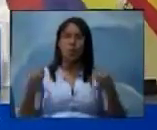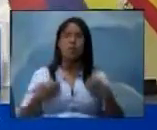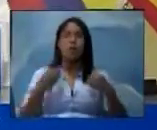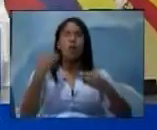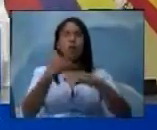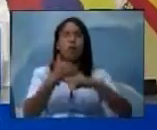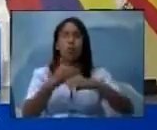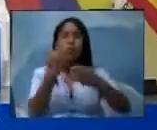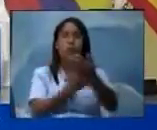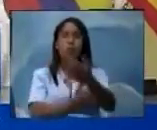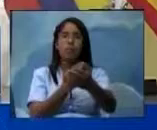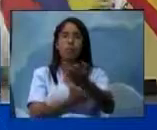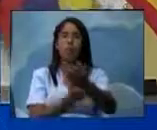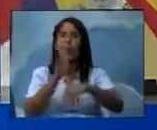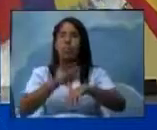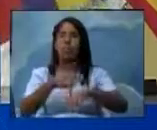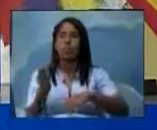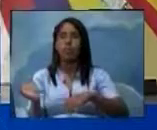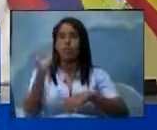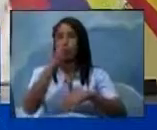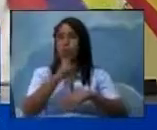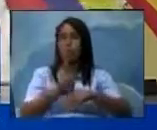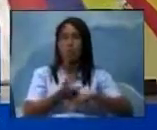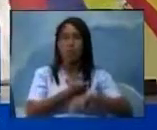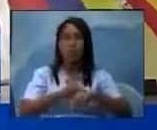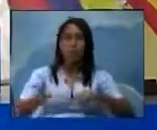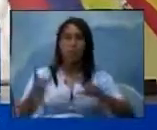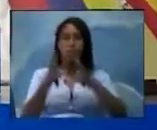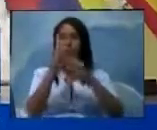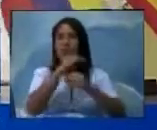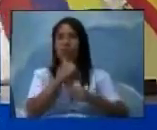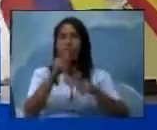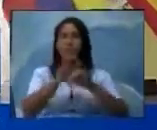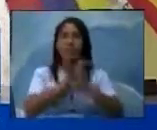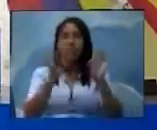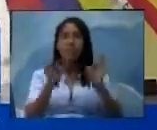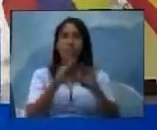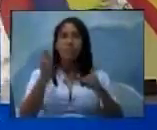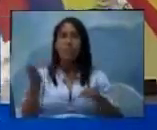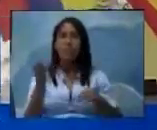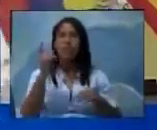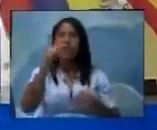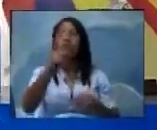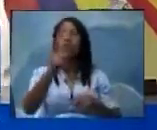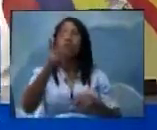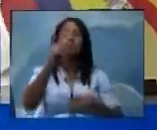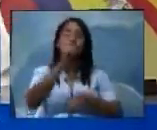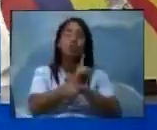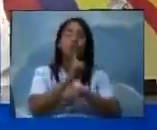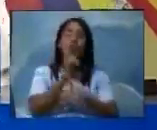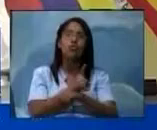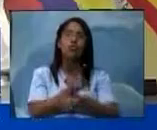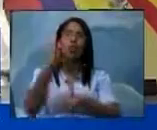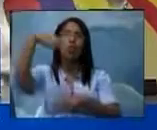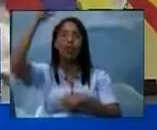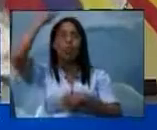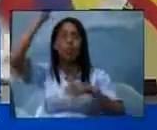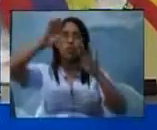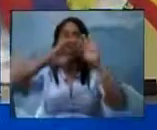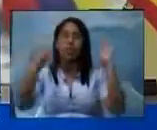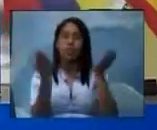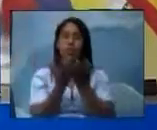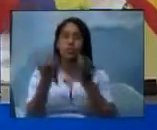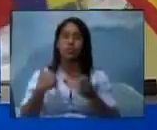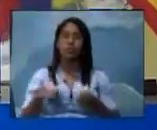como hermanos. Porque no habrán alcaldes, no habrán gobernadores, habrá un rey sobre toda la tierra